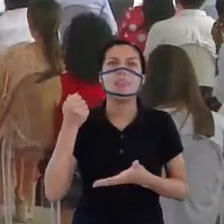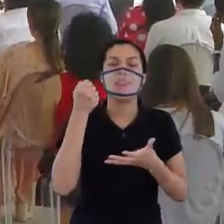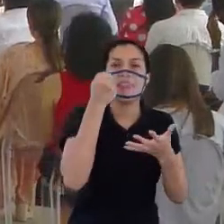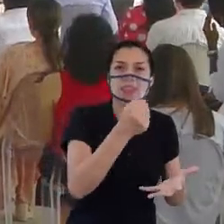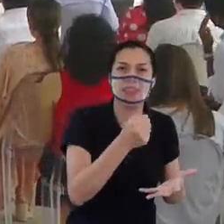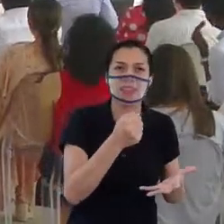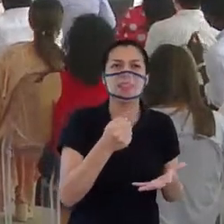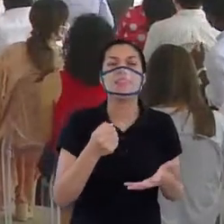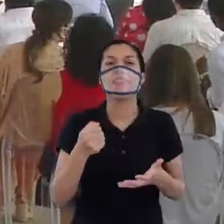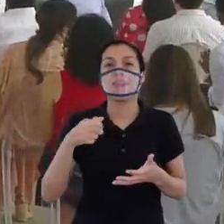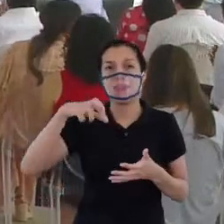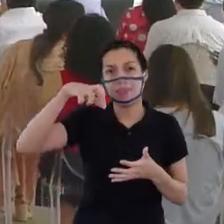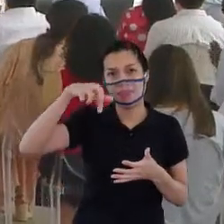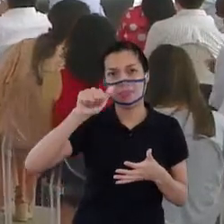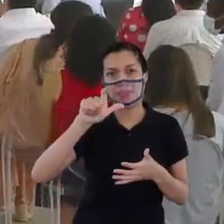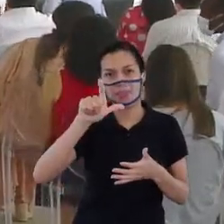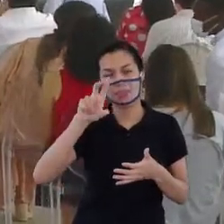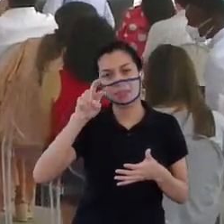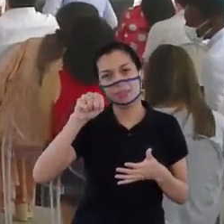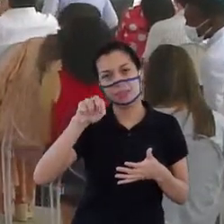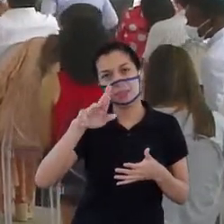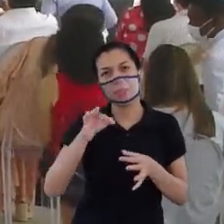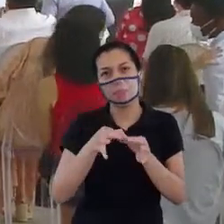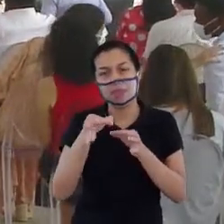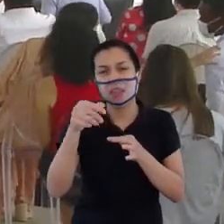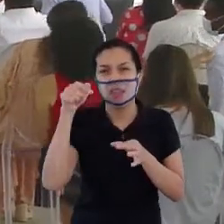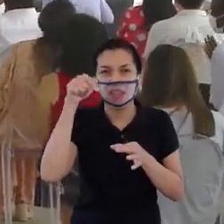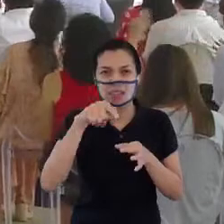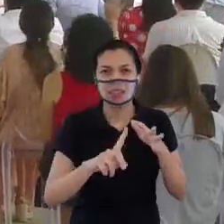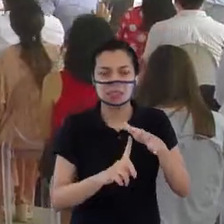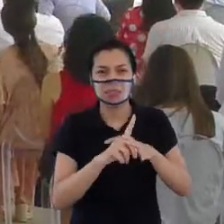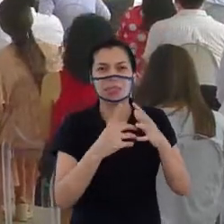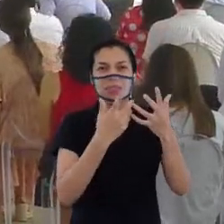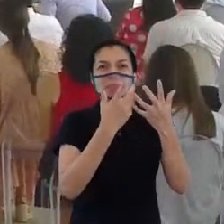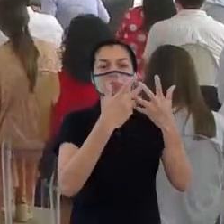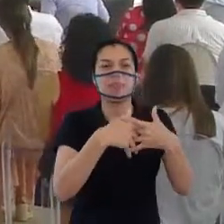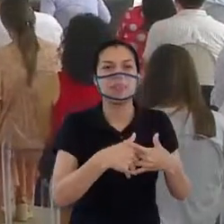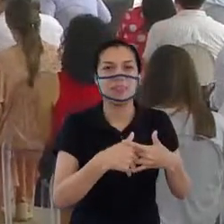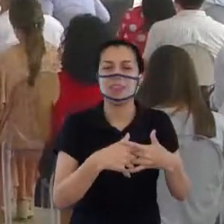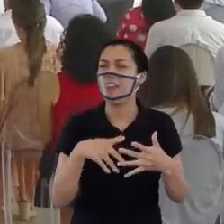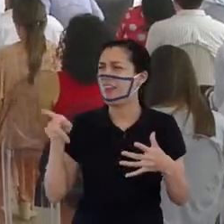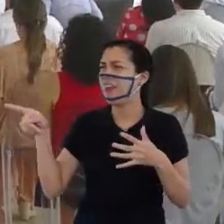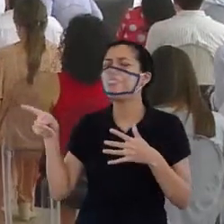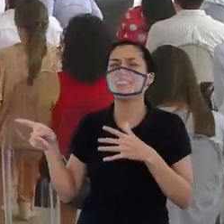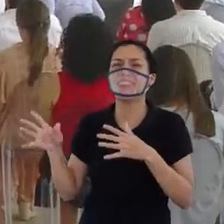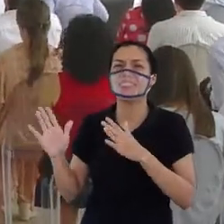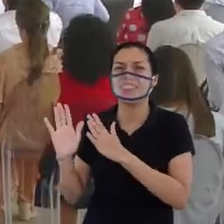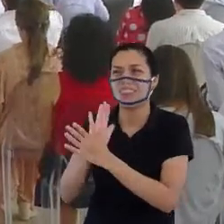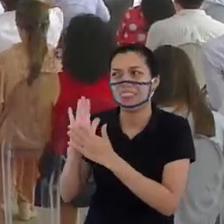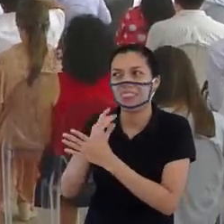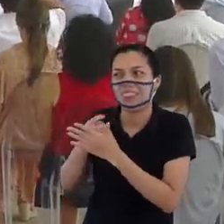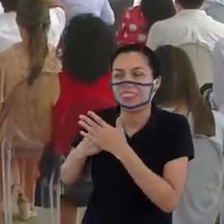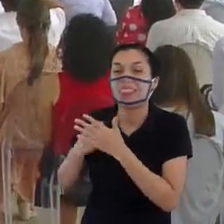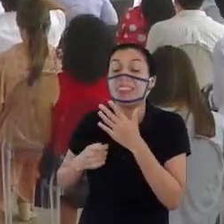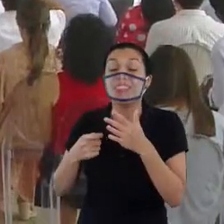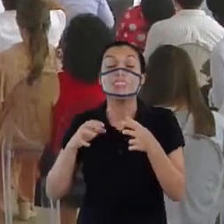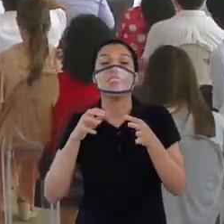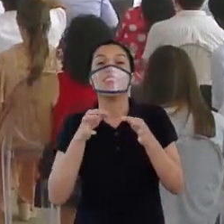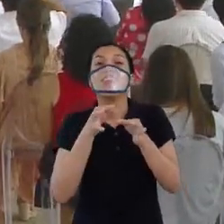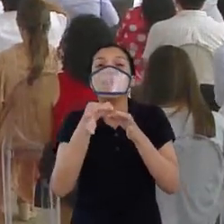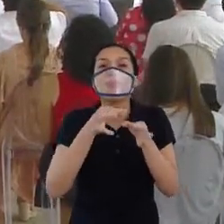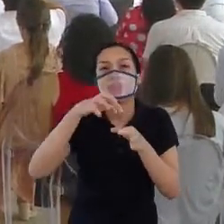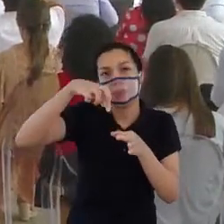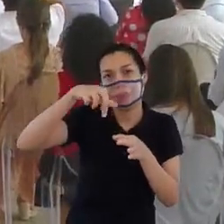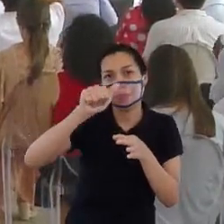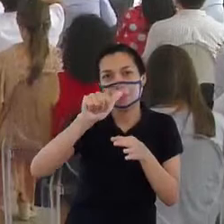en Palmar de Varela, tienes razón. Y se quitó el tapaboca para que le viera la rabia. No, mentira. Entonces, yo pienso que